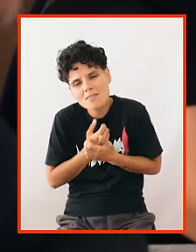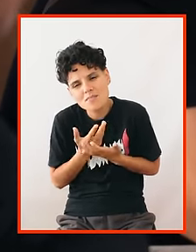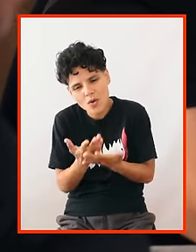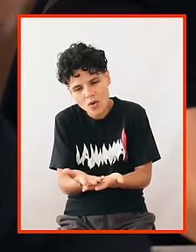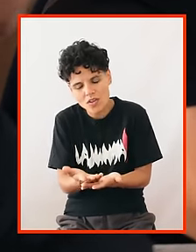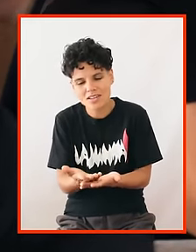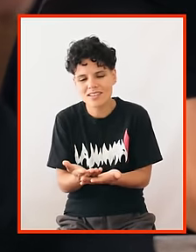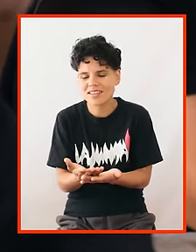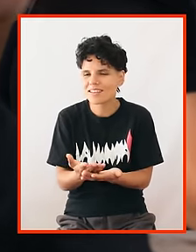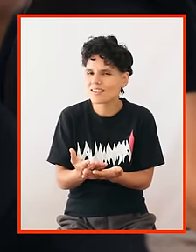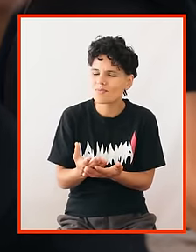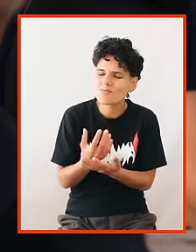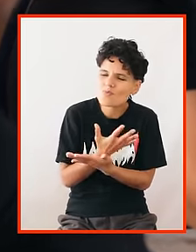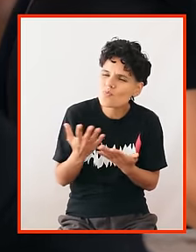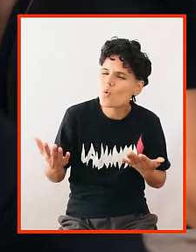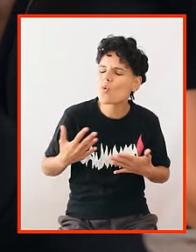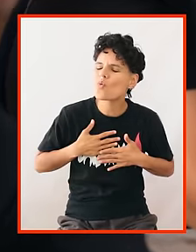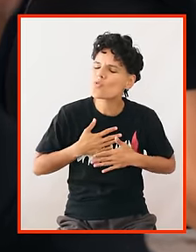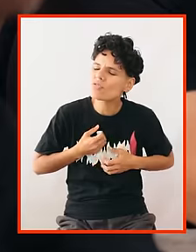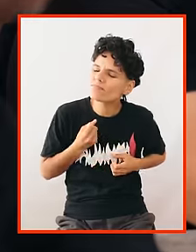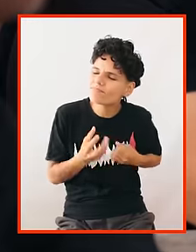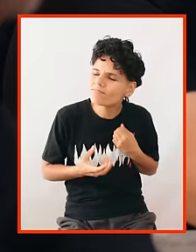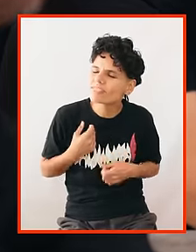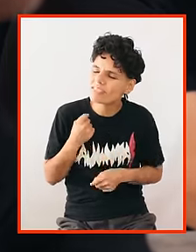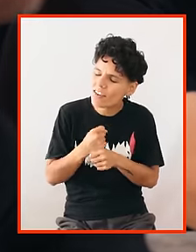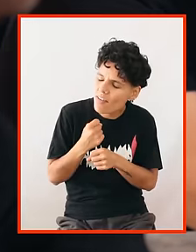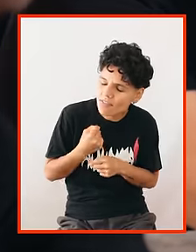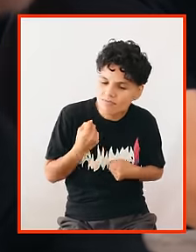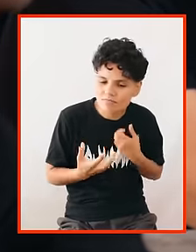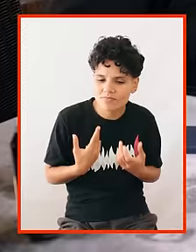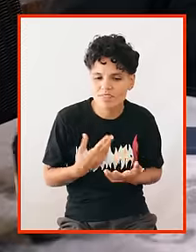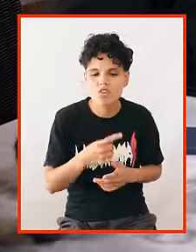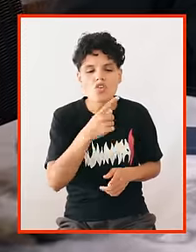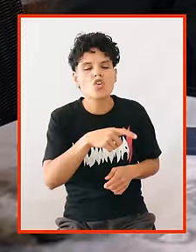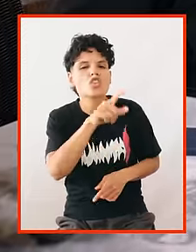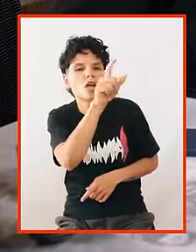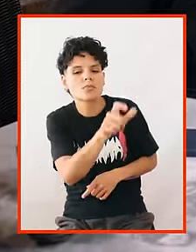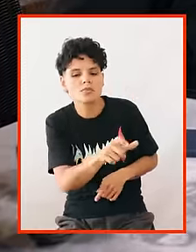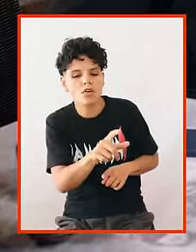persona, pero es tanto el compromiso y el trabajo de trabajar con canciones de otro